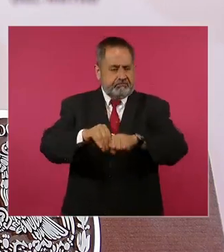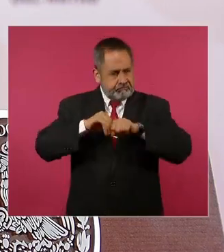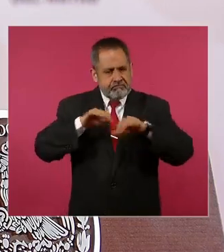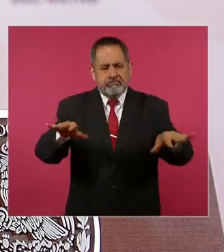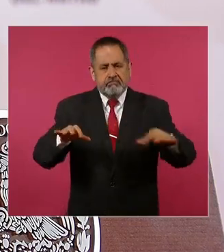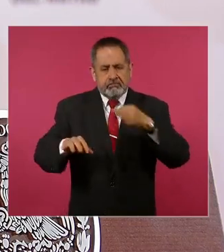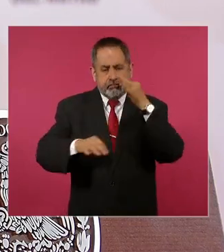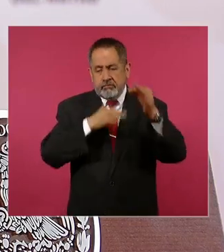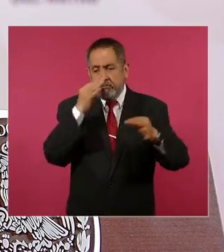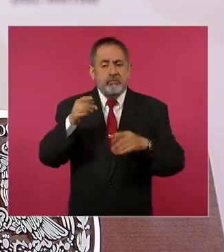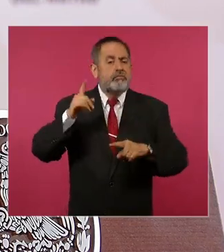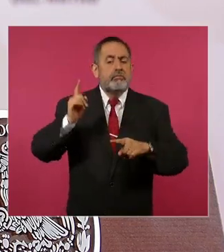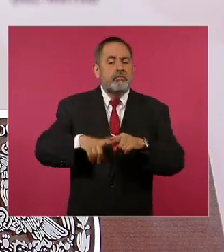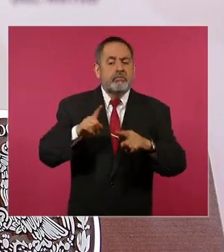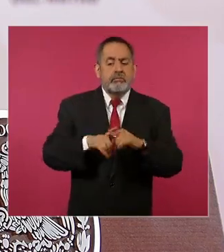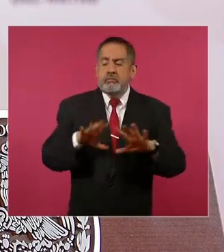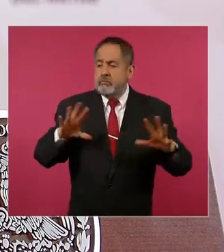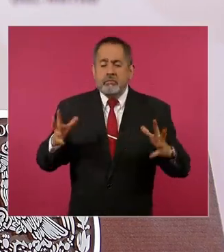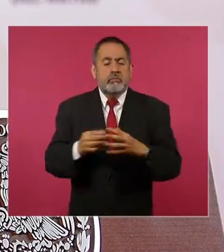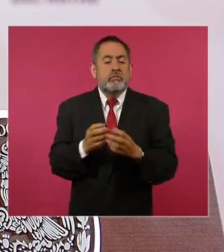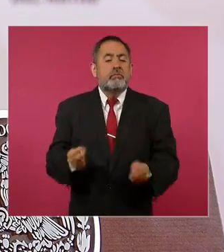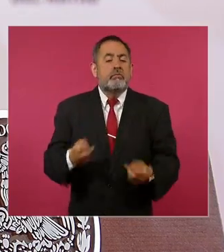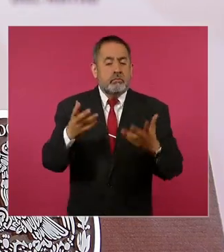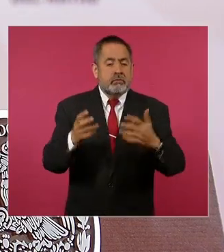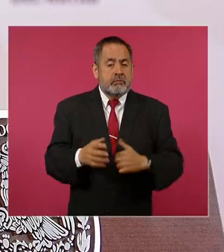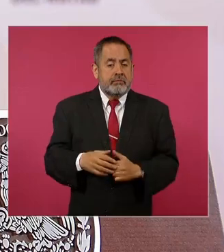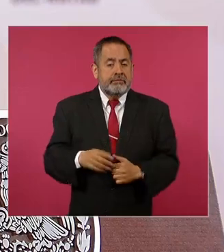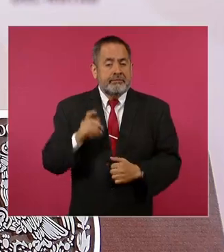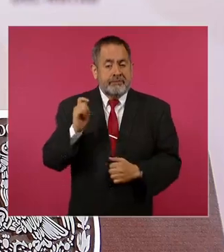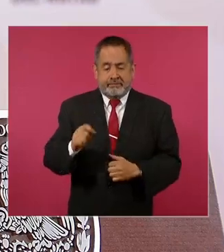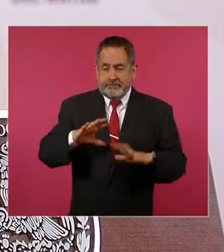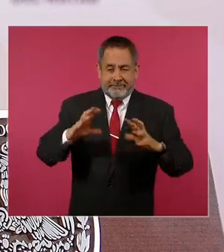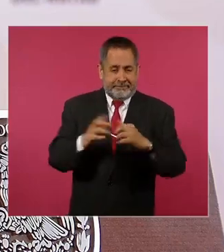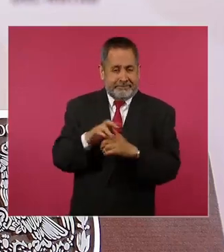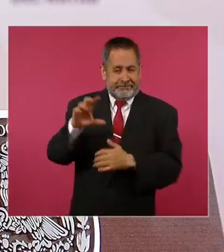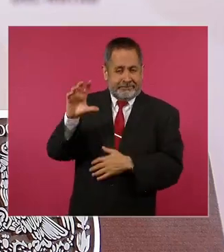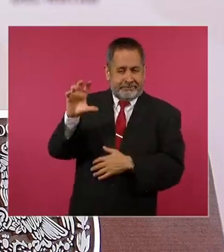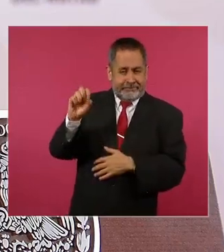que participó una participación del